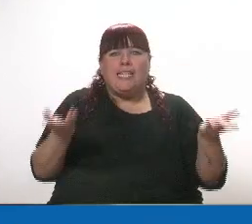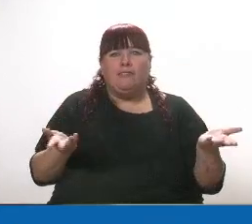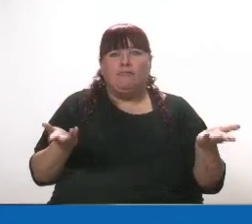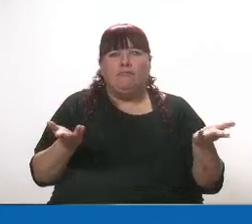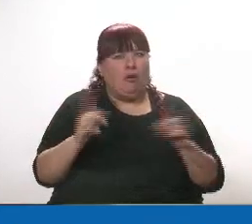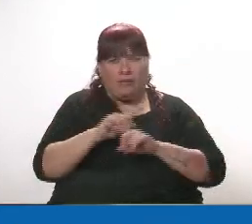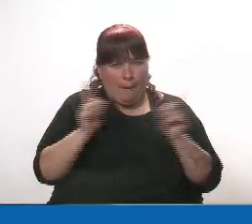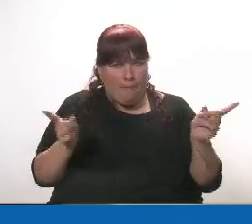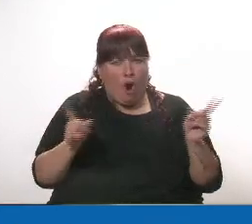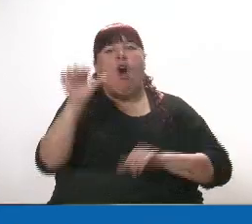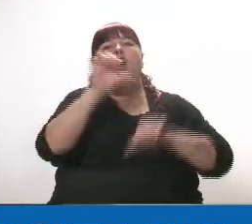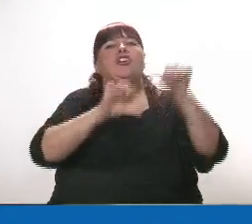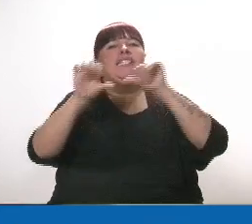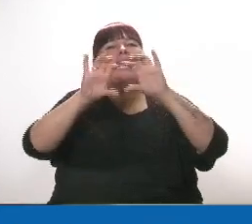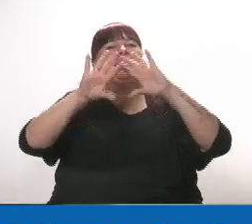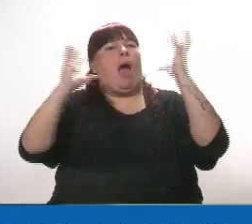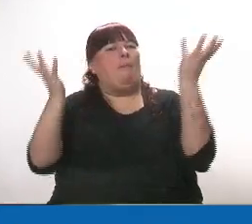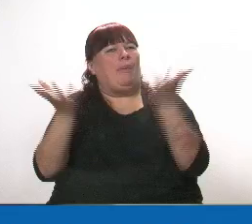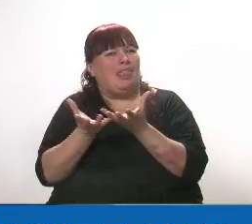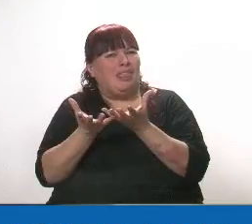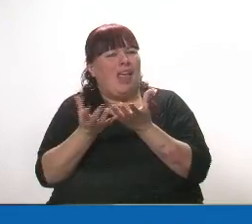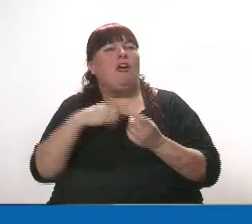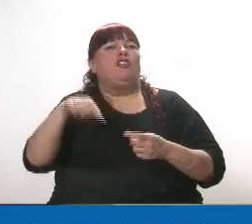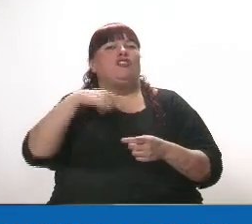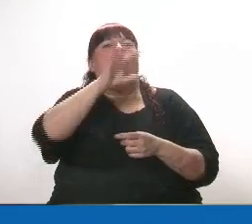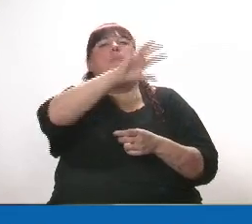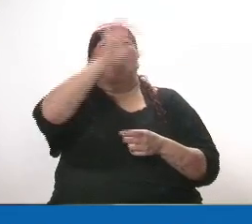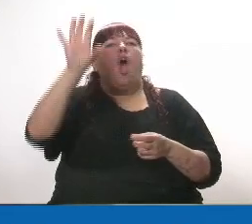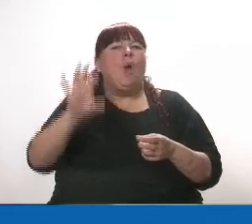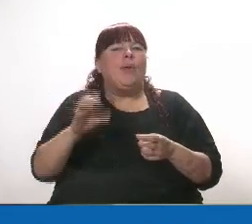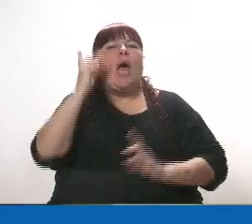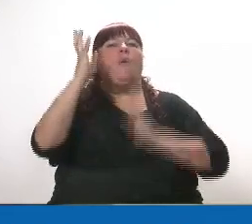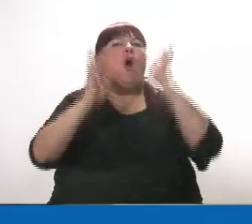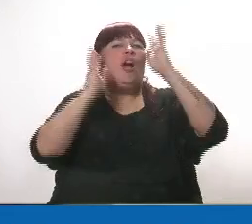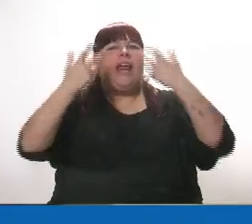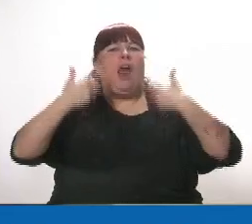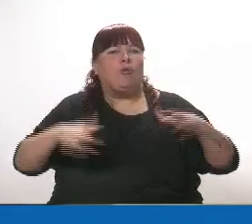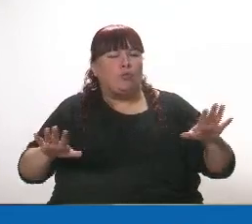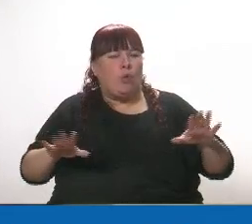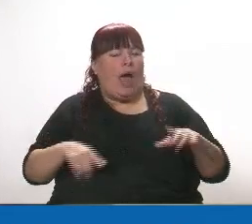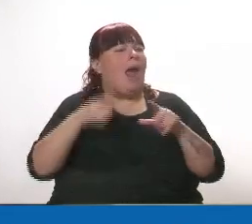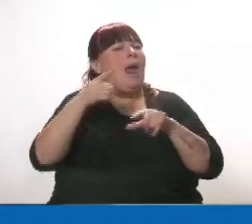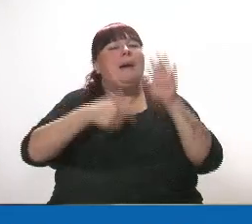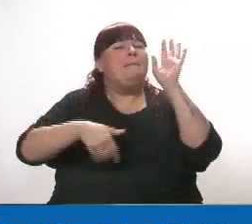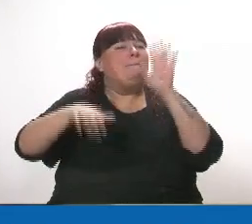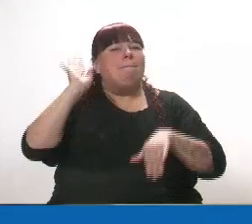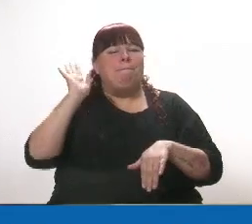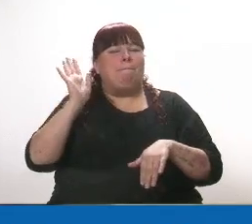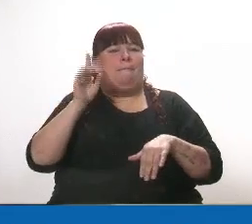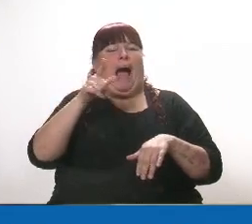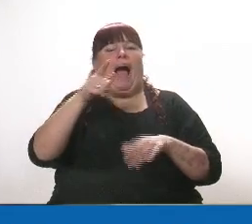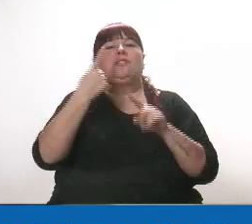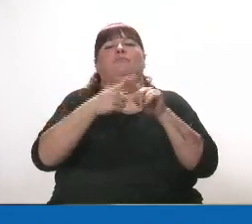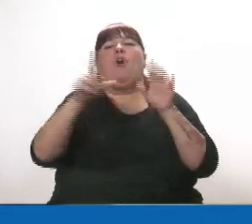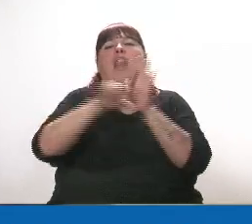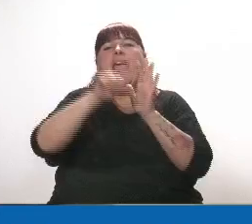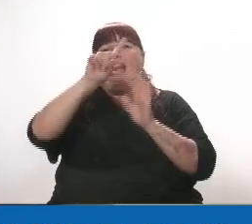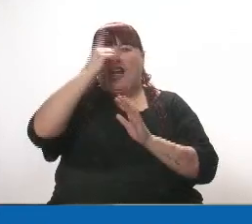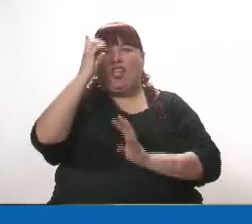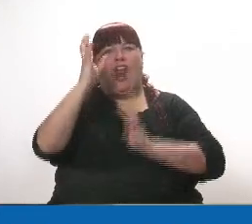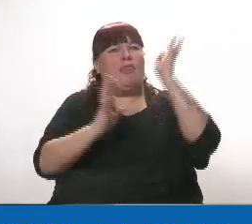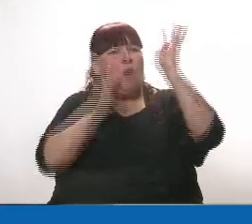o a las ciencias ambientales porque somos de las provincias que tenemos bosques nativos y de las que más recibe por la ley Nacional de